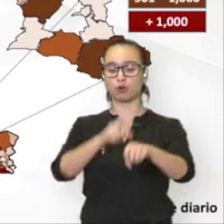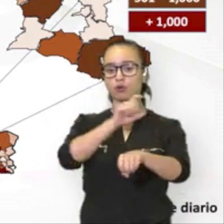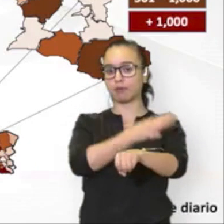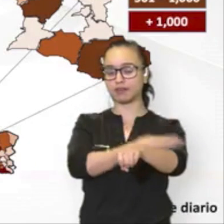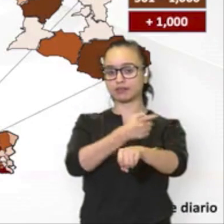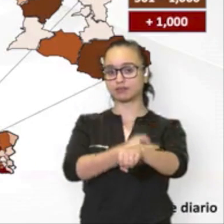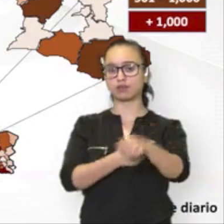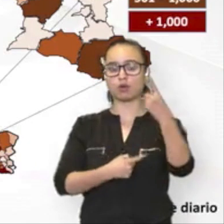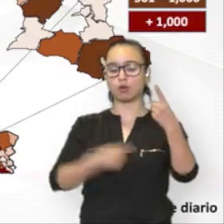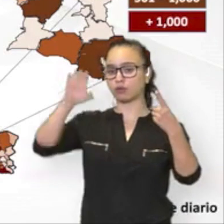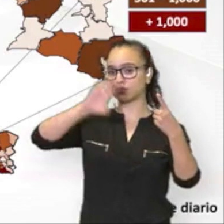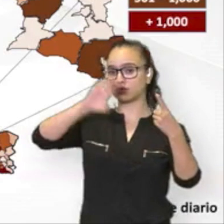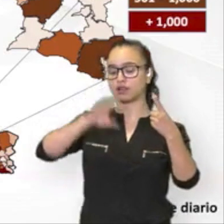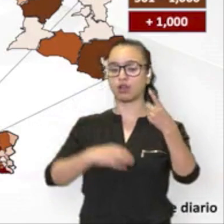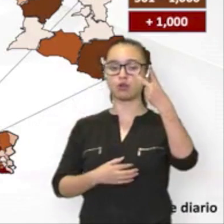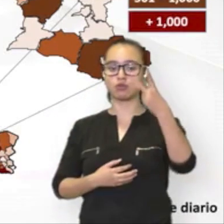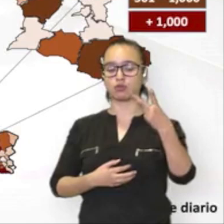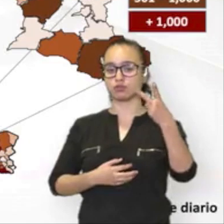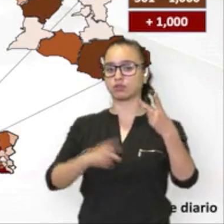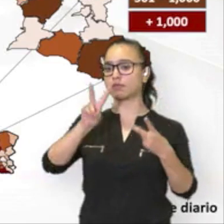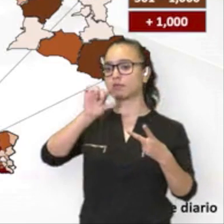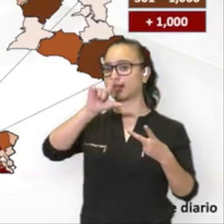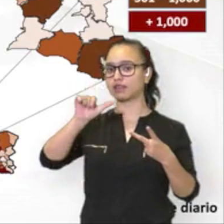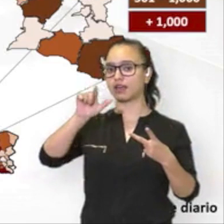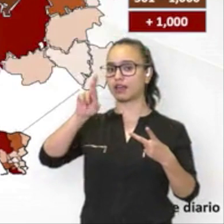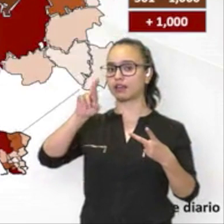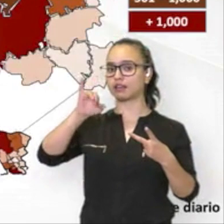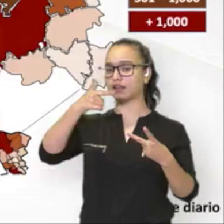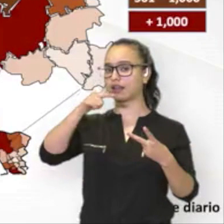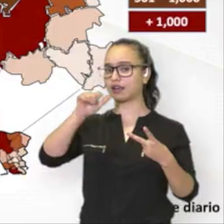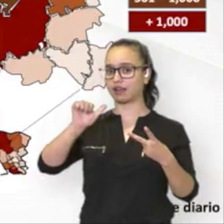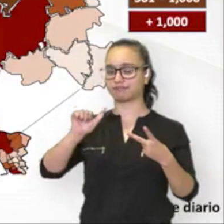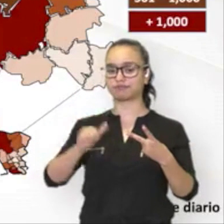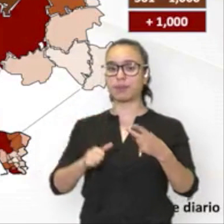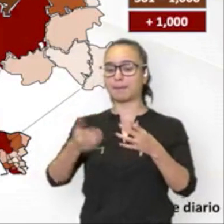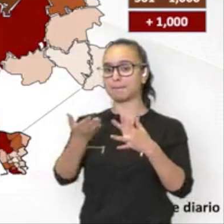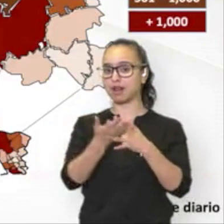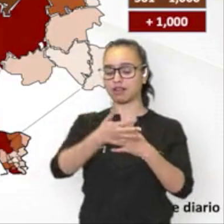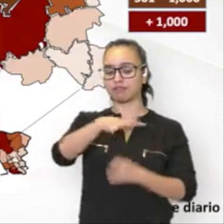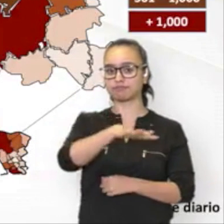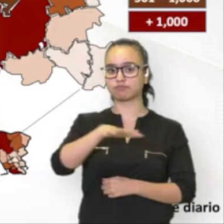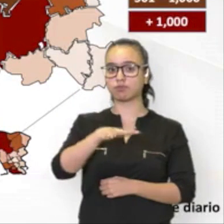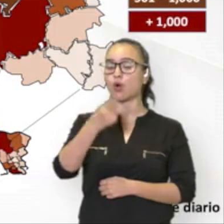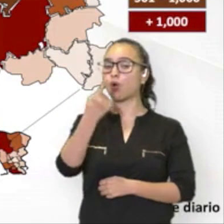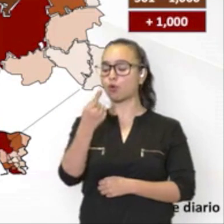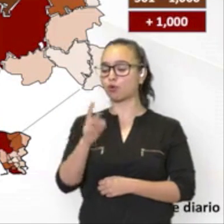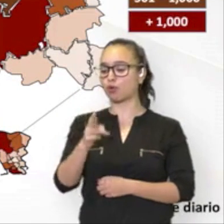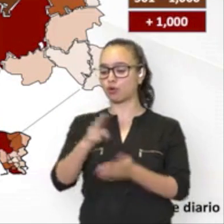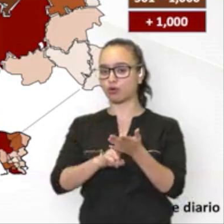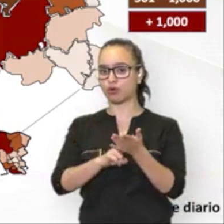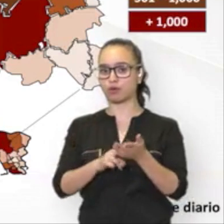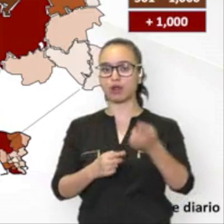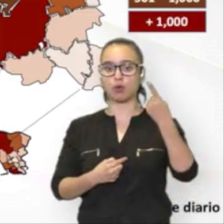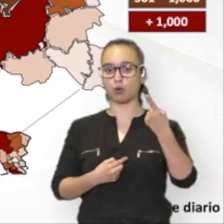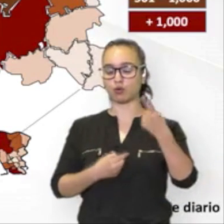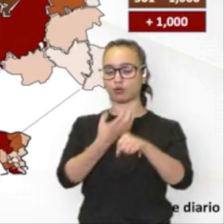en salinas 2 en villa de arriaga también en la zona media tres casos uno en rioverde tenemos uno en cerritos